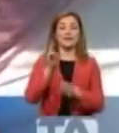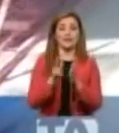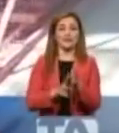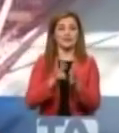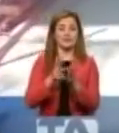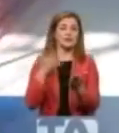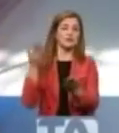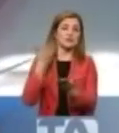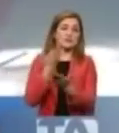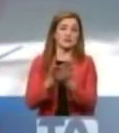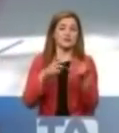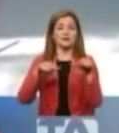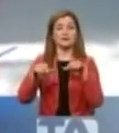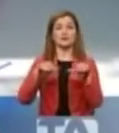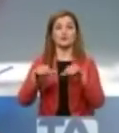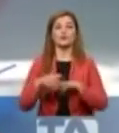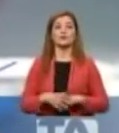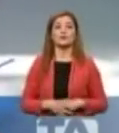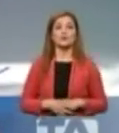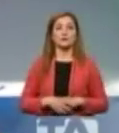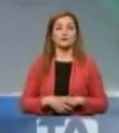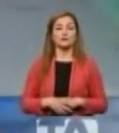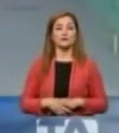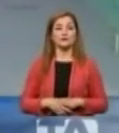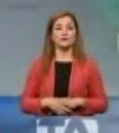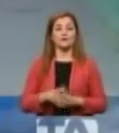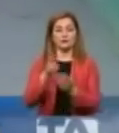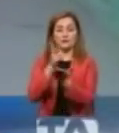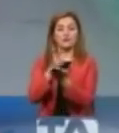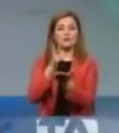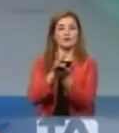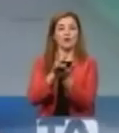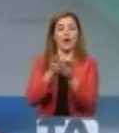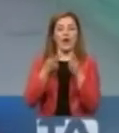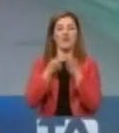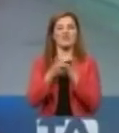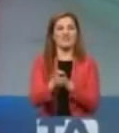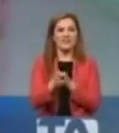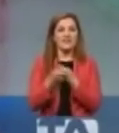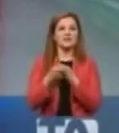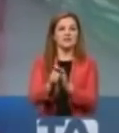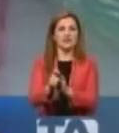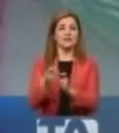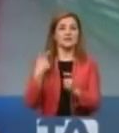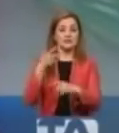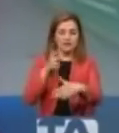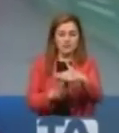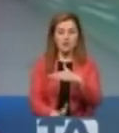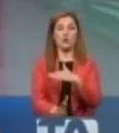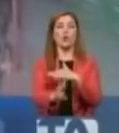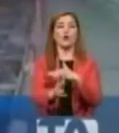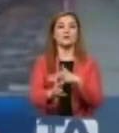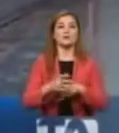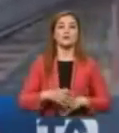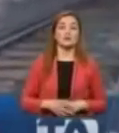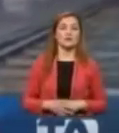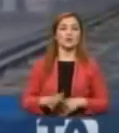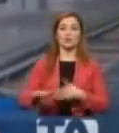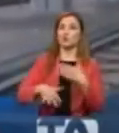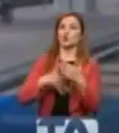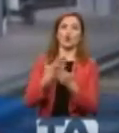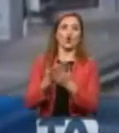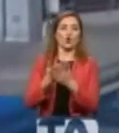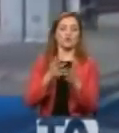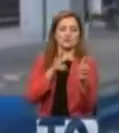llegarán a esta estación. Este es la estación de talleres y cocheras donde permanecerán guardados todos